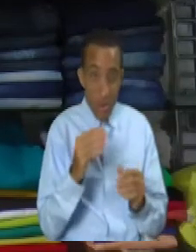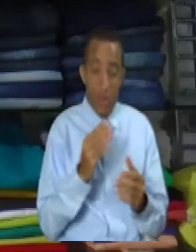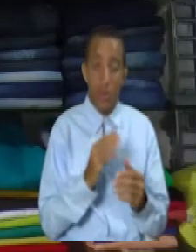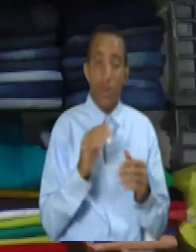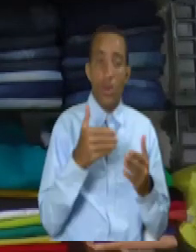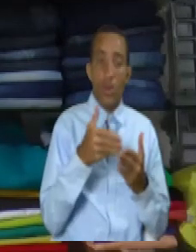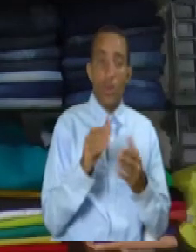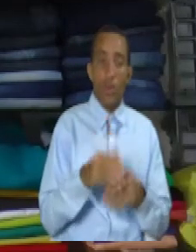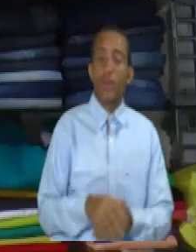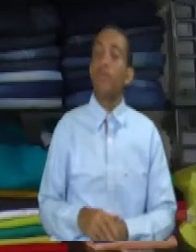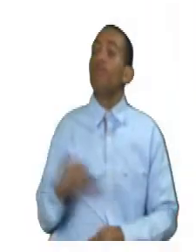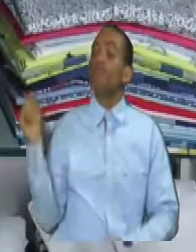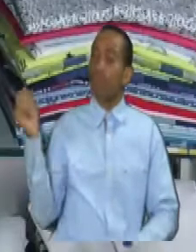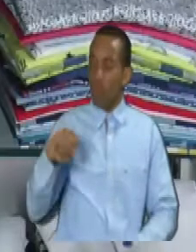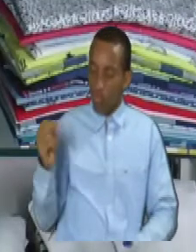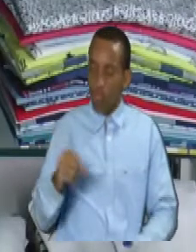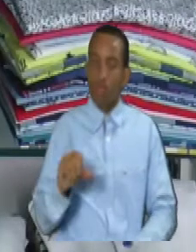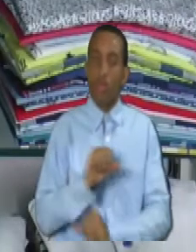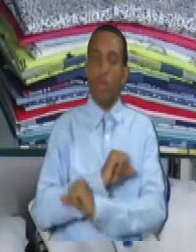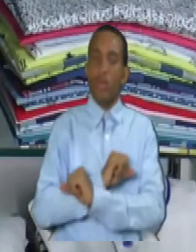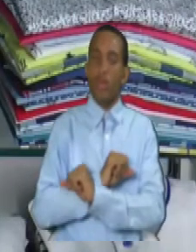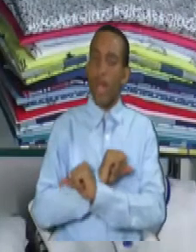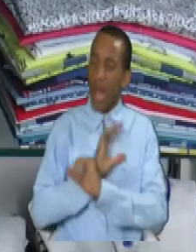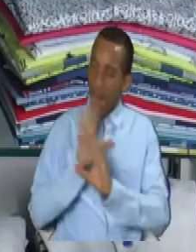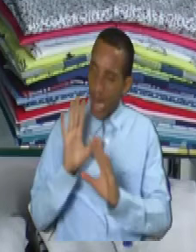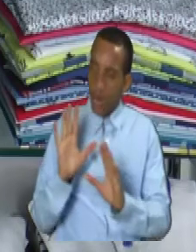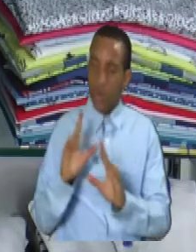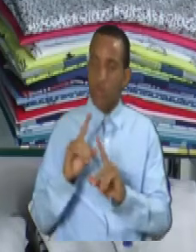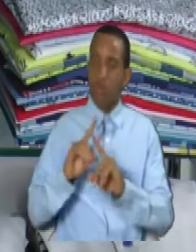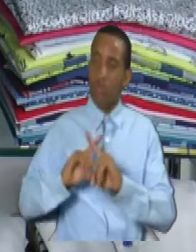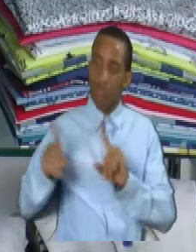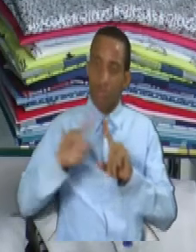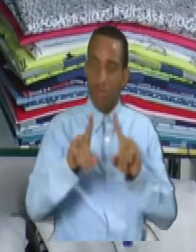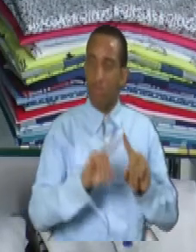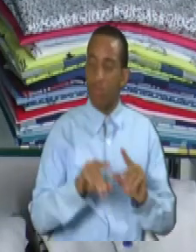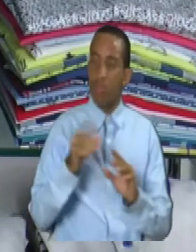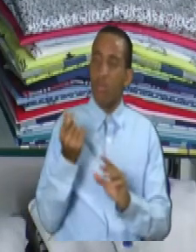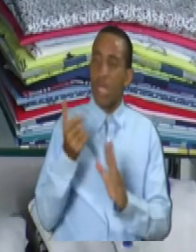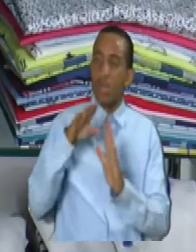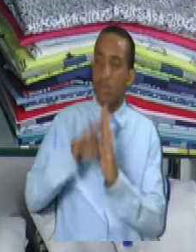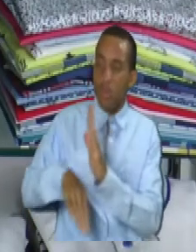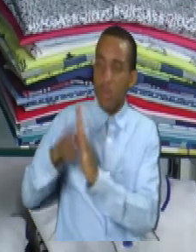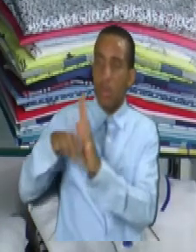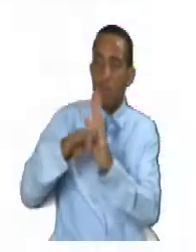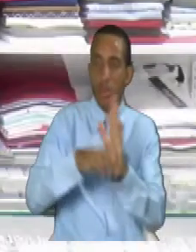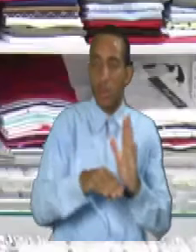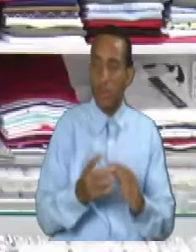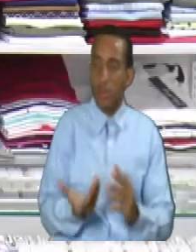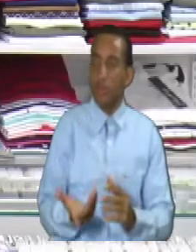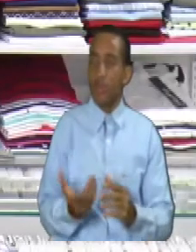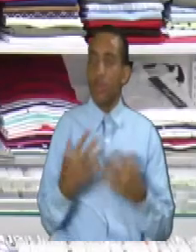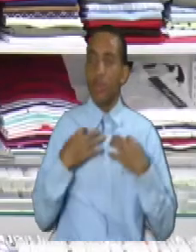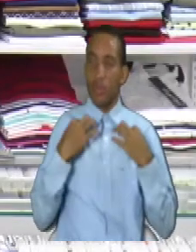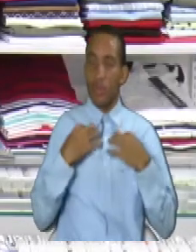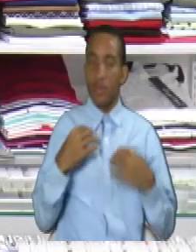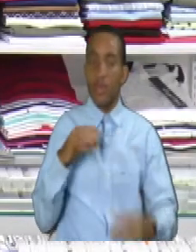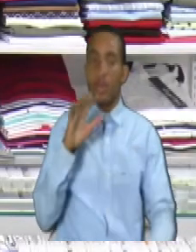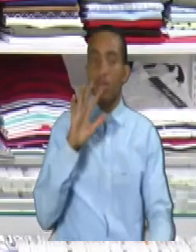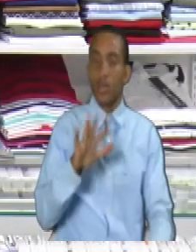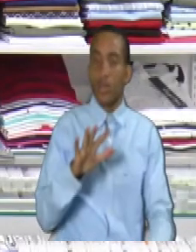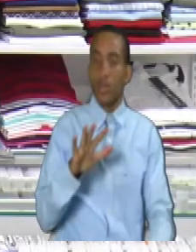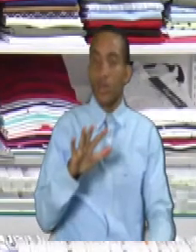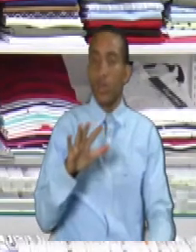comprar, encuentran precios de diferentes, desde lo más bajo hasta blusas de demos de diferentes precios, desde 59.800 en